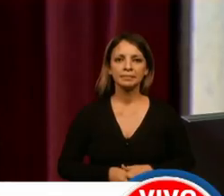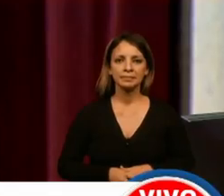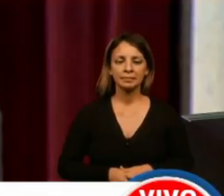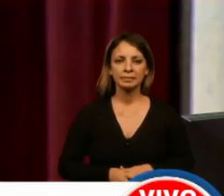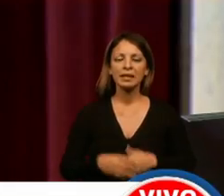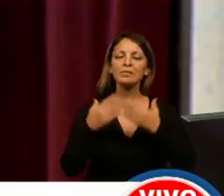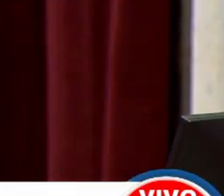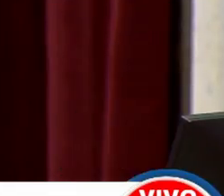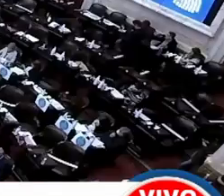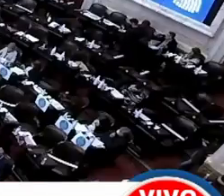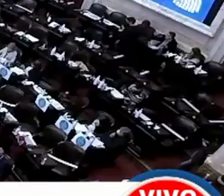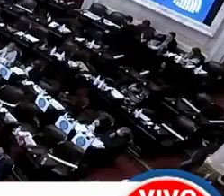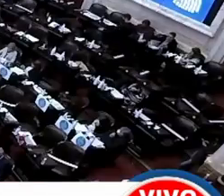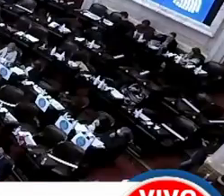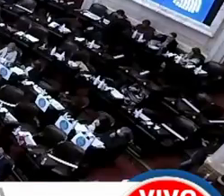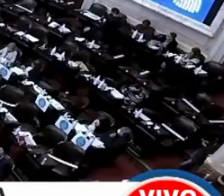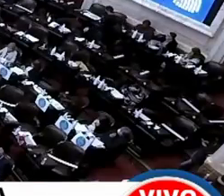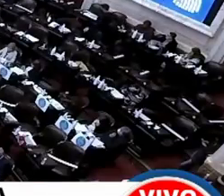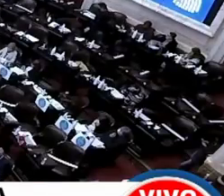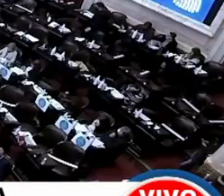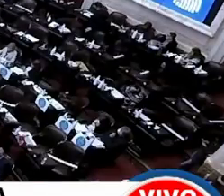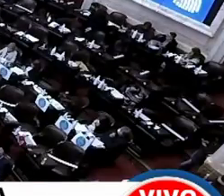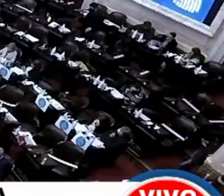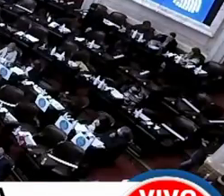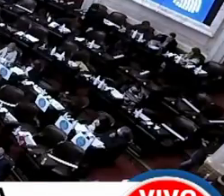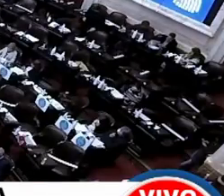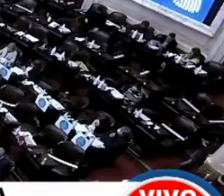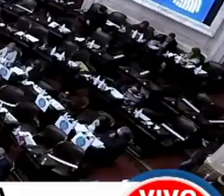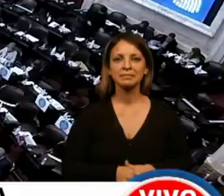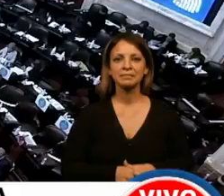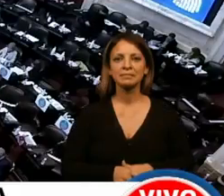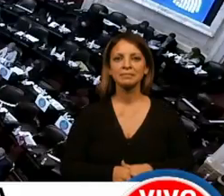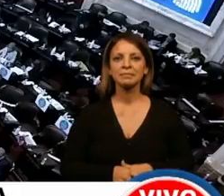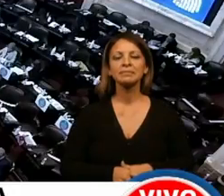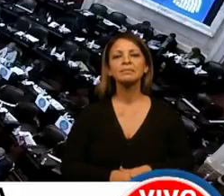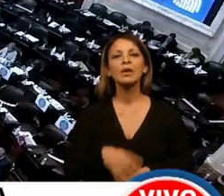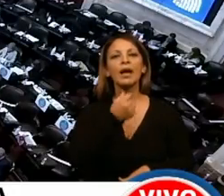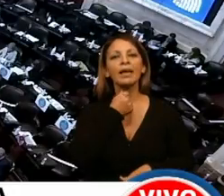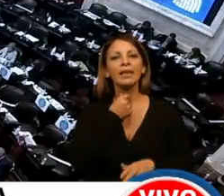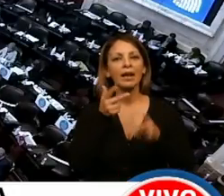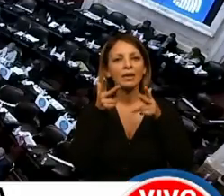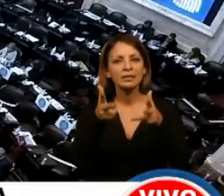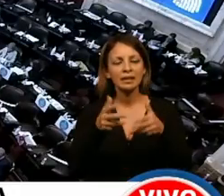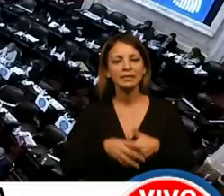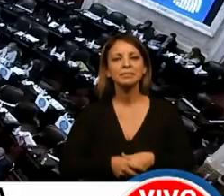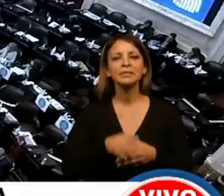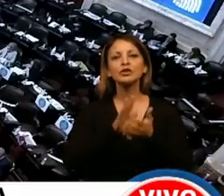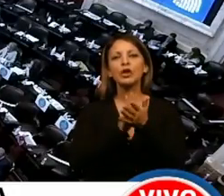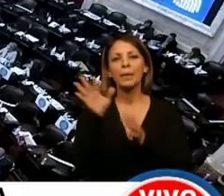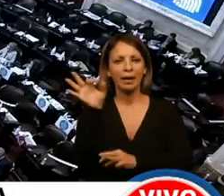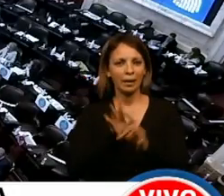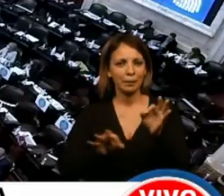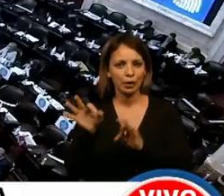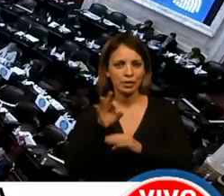gracias señor presidente buenas noches quiero decir en relación al proyecto